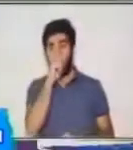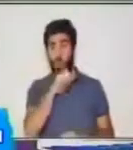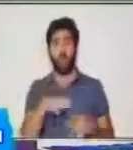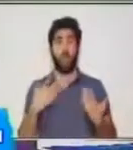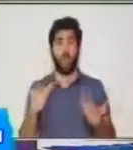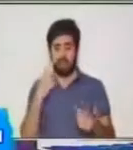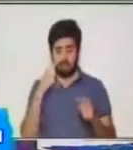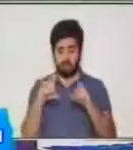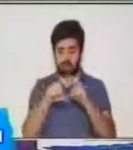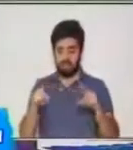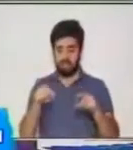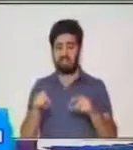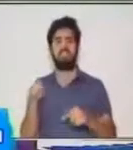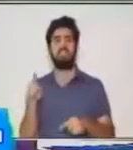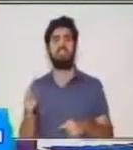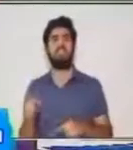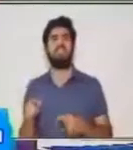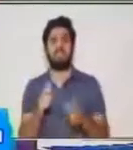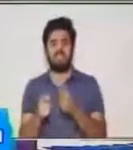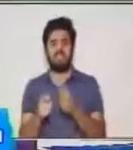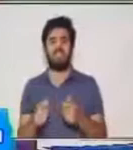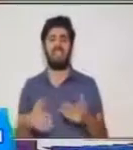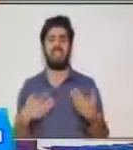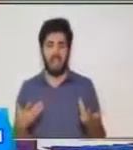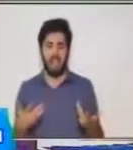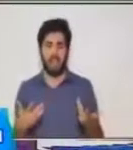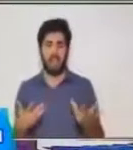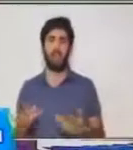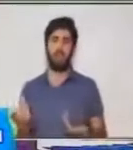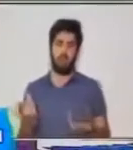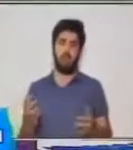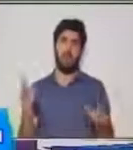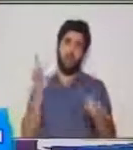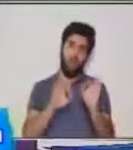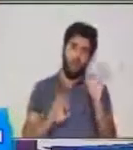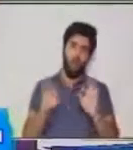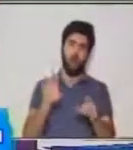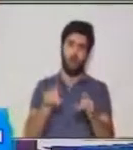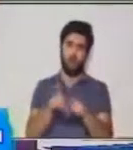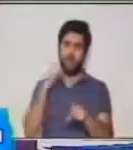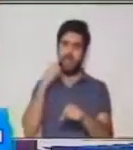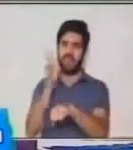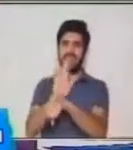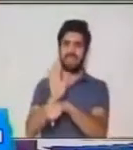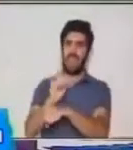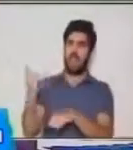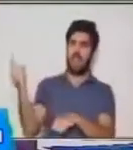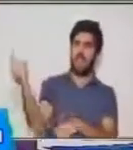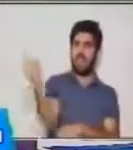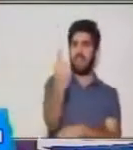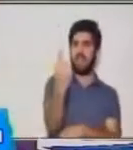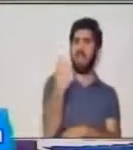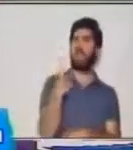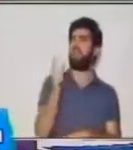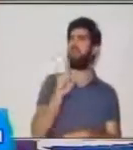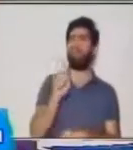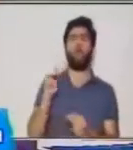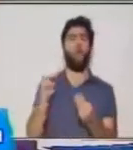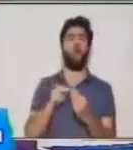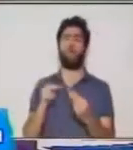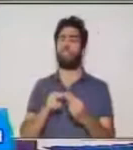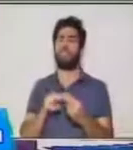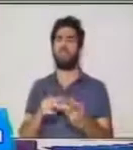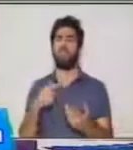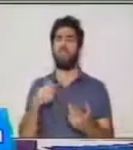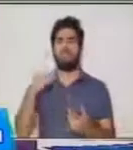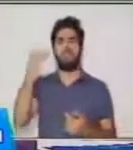tú de quién es la voz que estás escuchando. O por medio de la radio, ahí no tenemos la forma de visualizar a las personas que están hablando. ¿Cómo haces